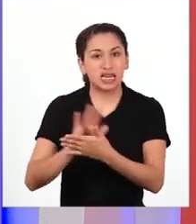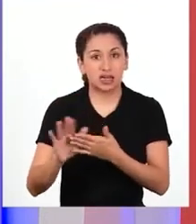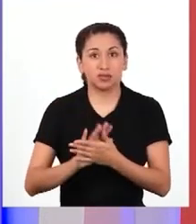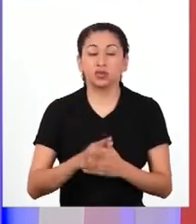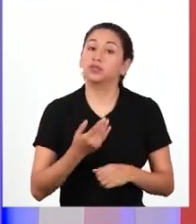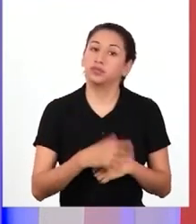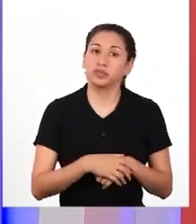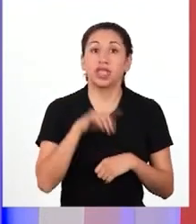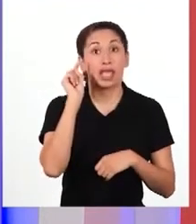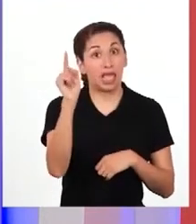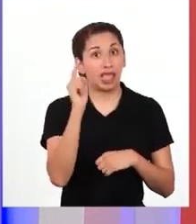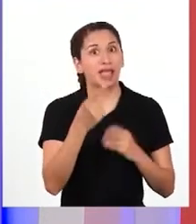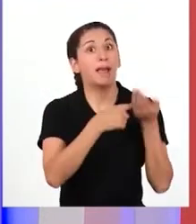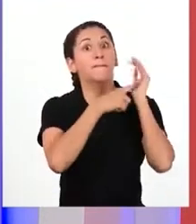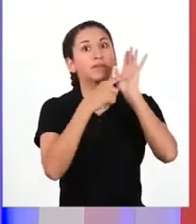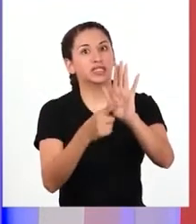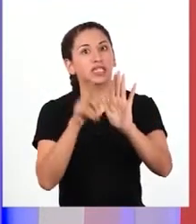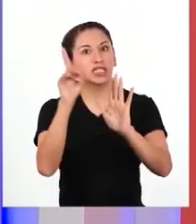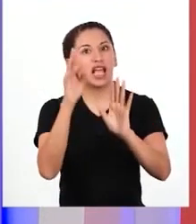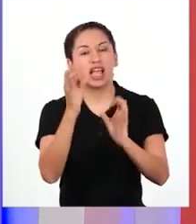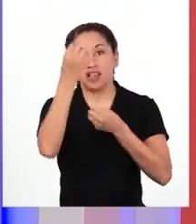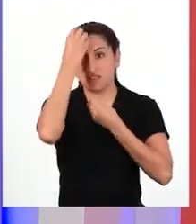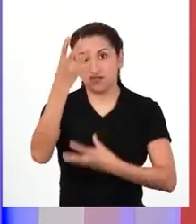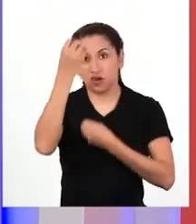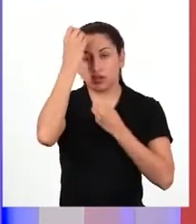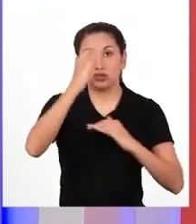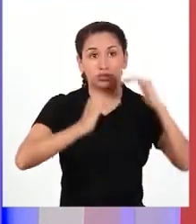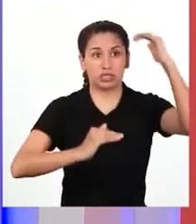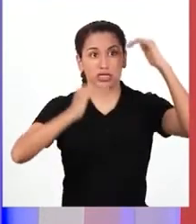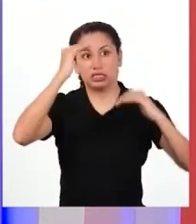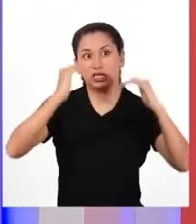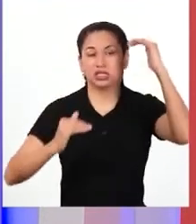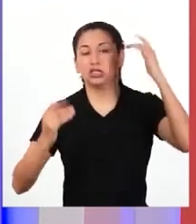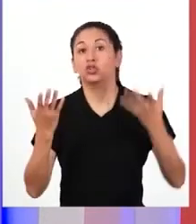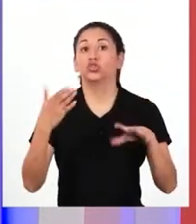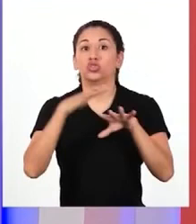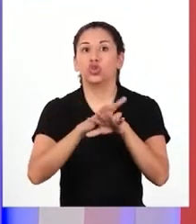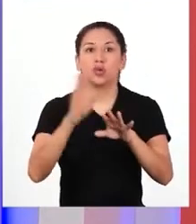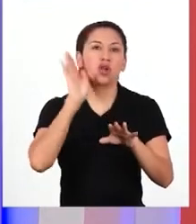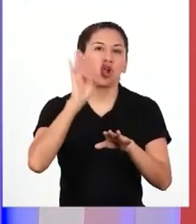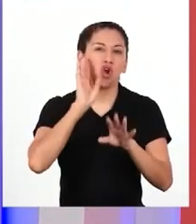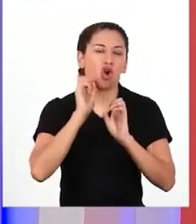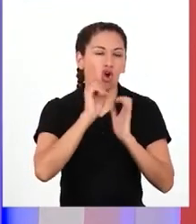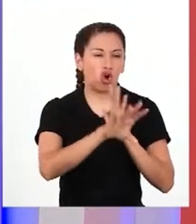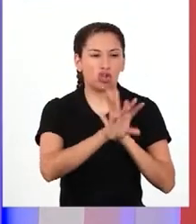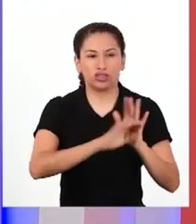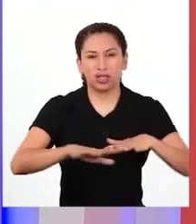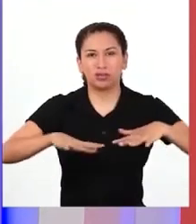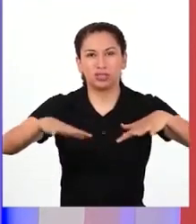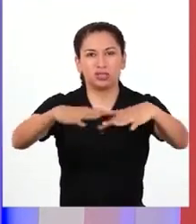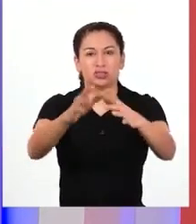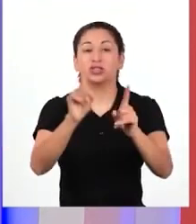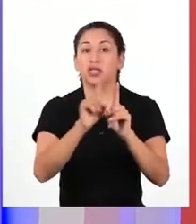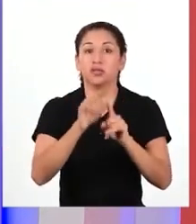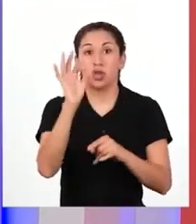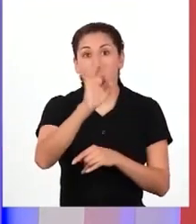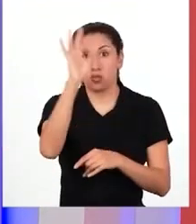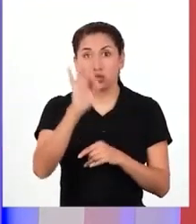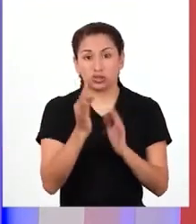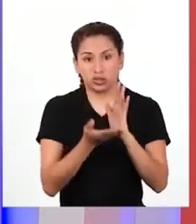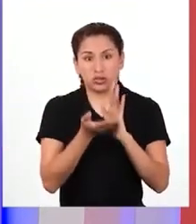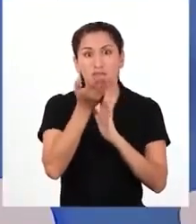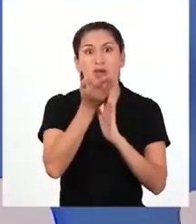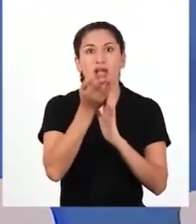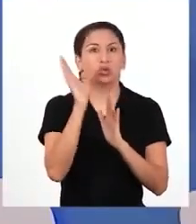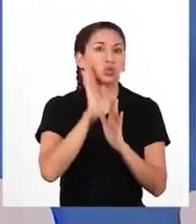información estadística sobre la contaminación y además que el mayor porcentaje de aguas residuales no recibe